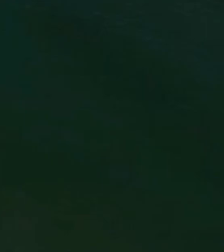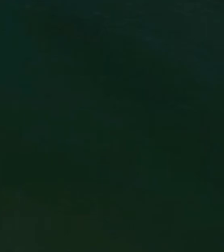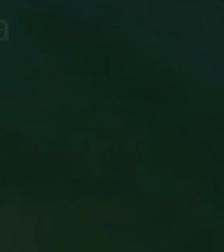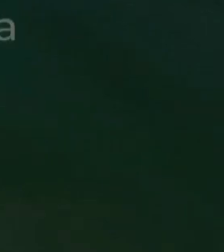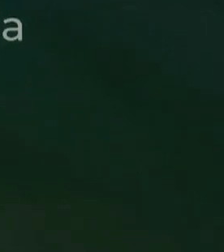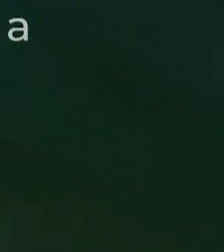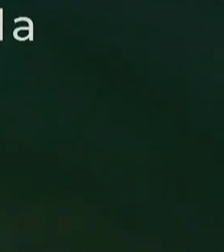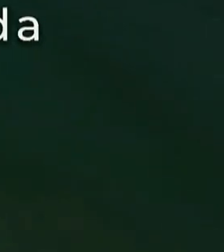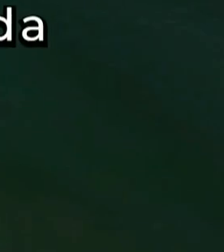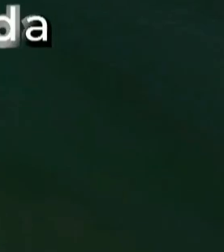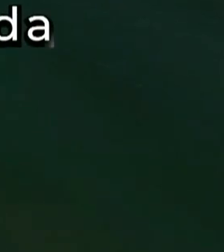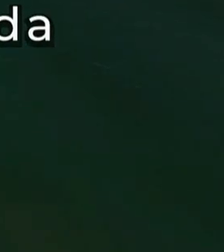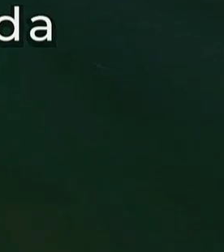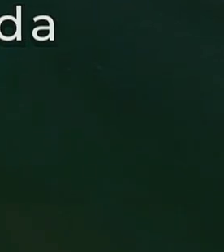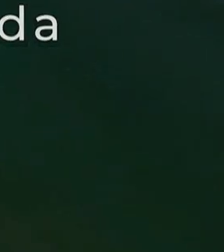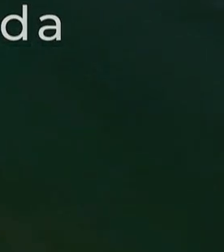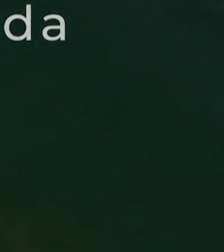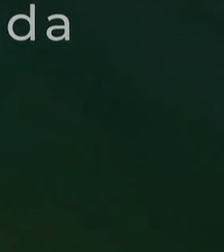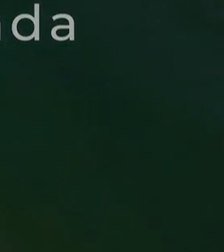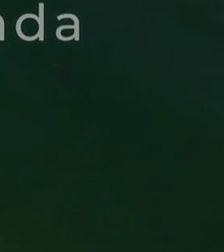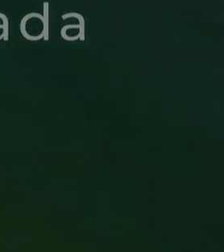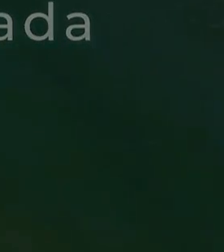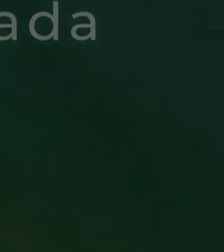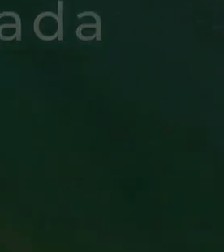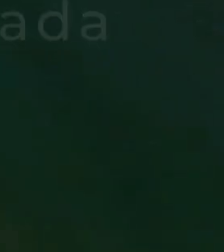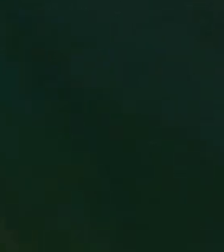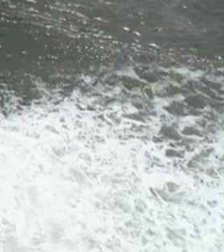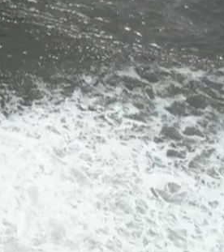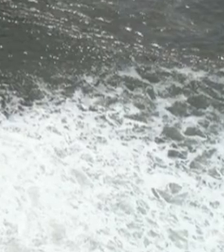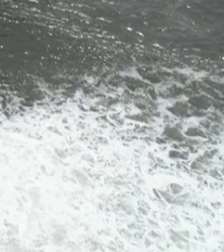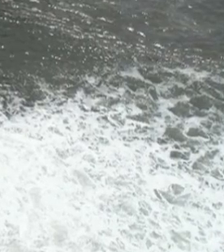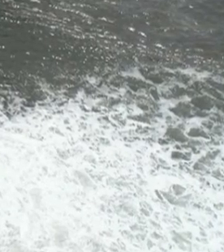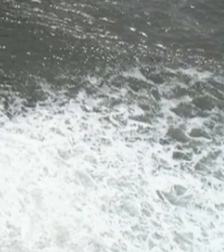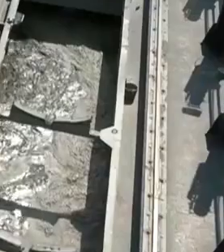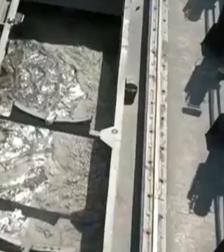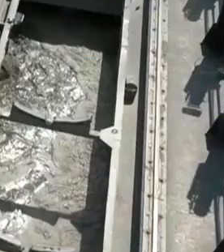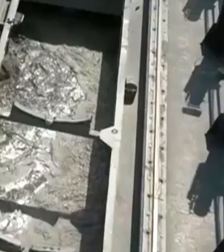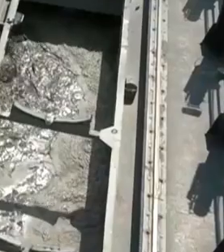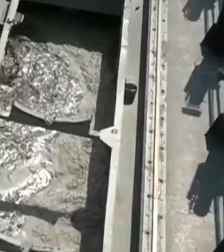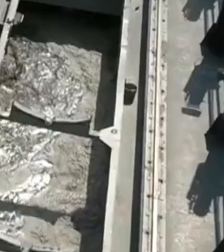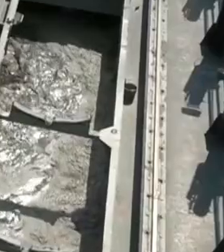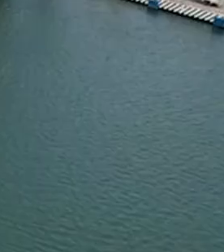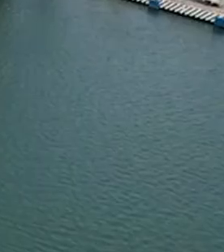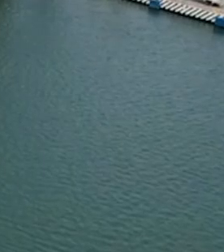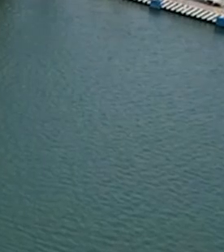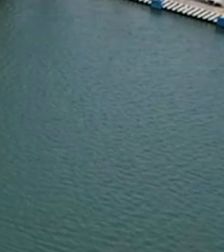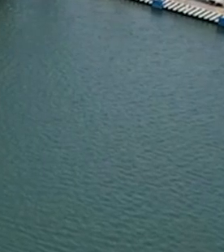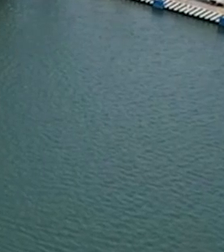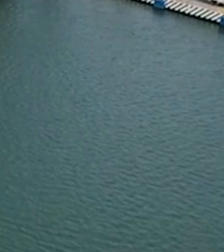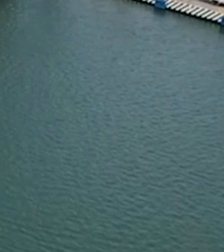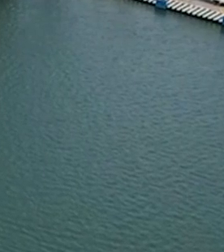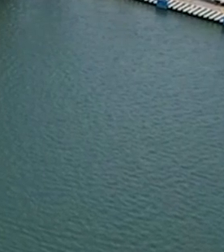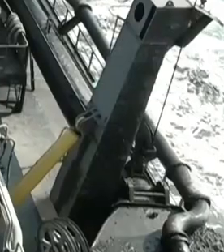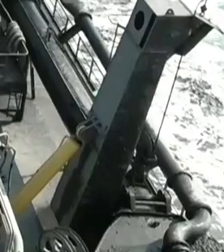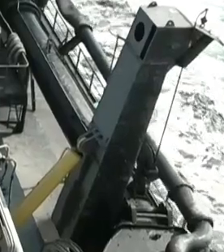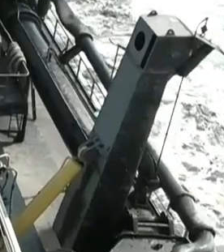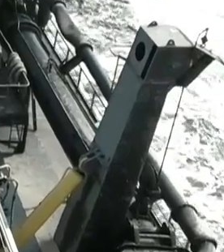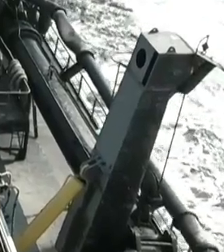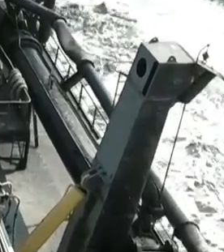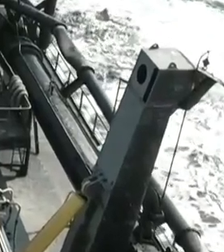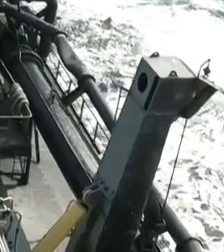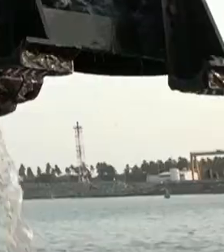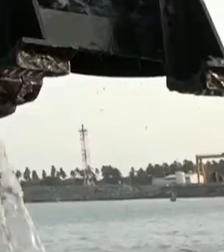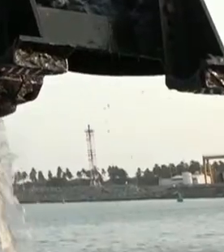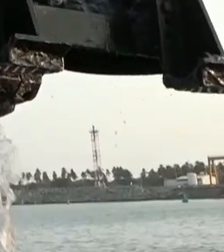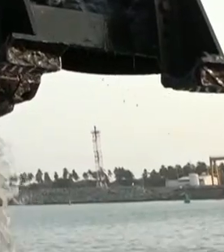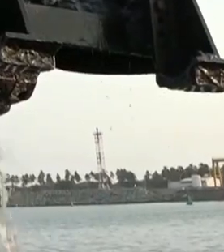Procedimiento de dragado. Draga autopropulsada. Las dragas autopropulsadas son diseñadas para extraer y transportar